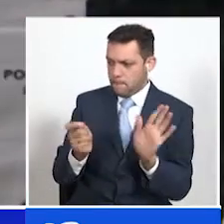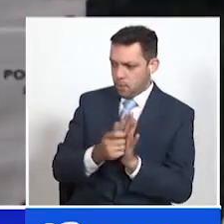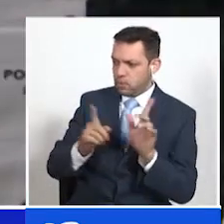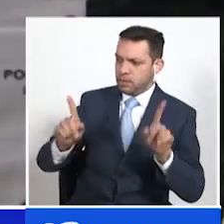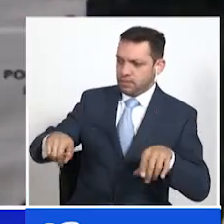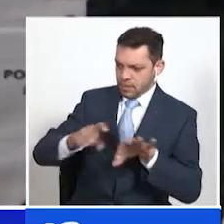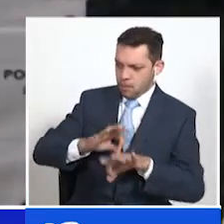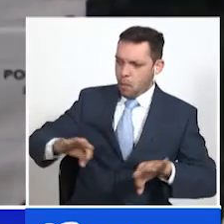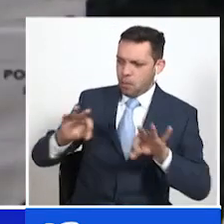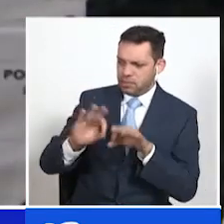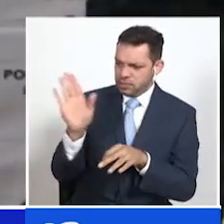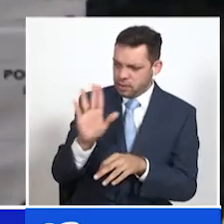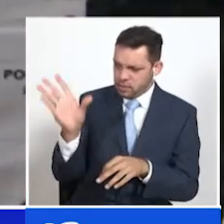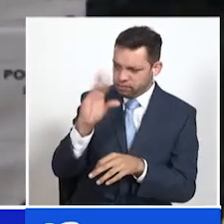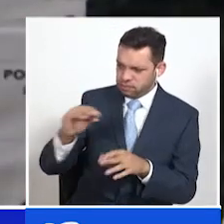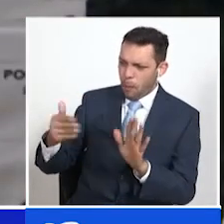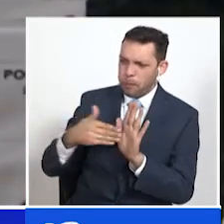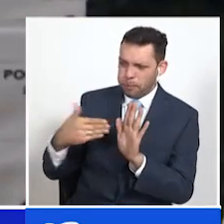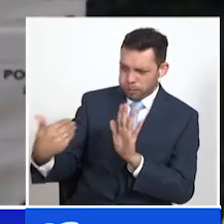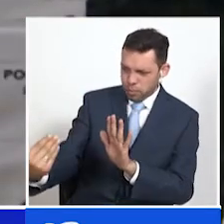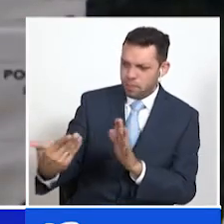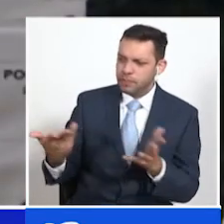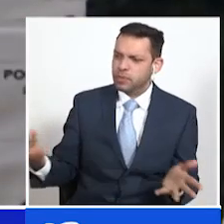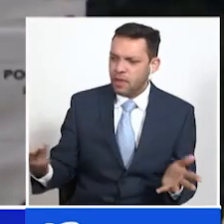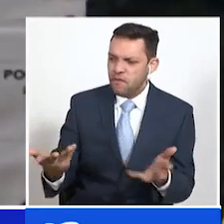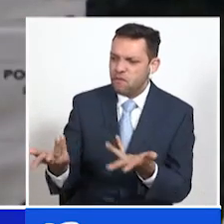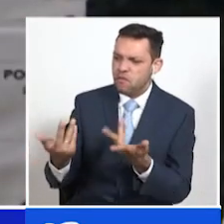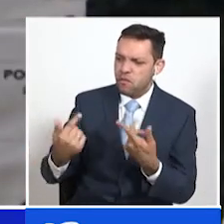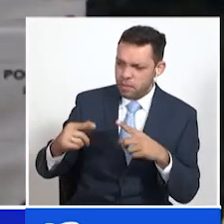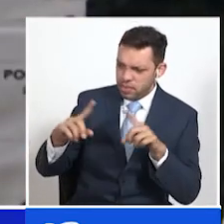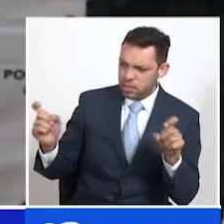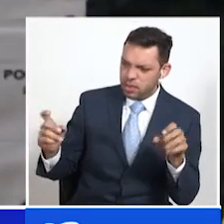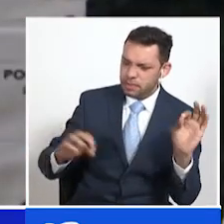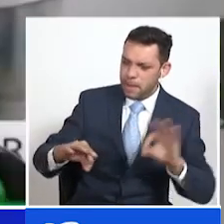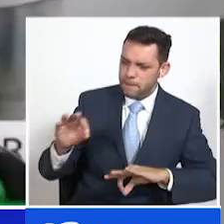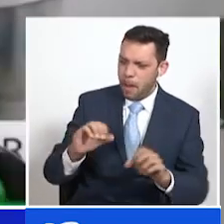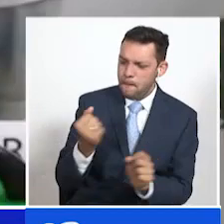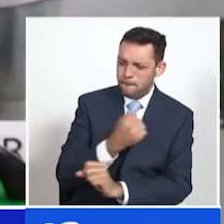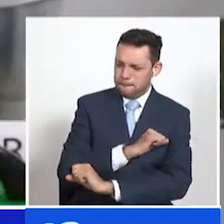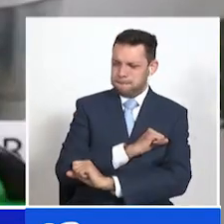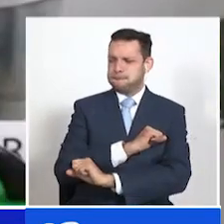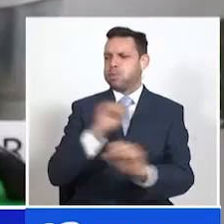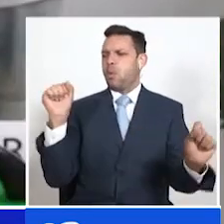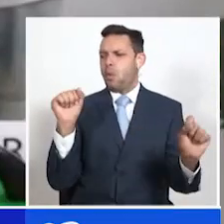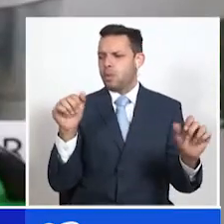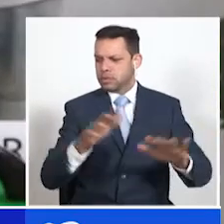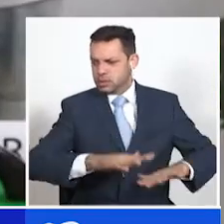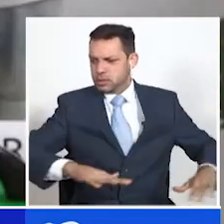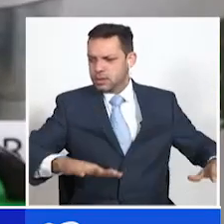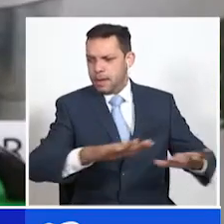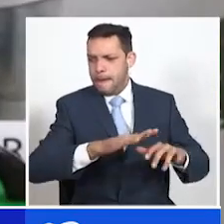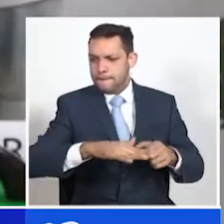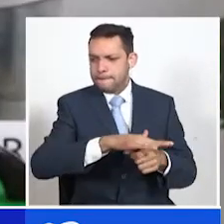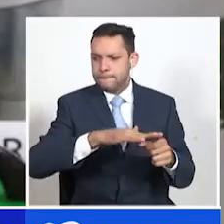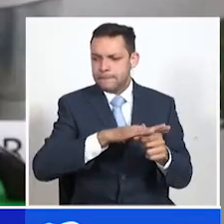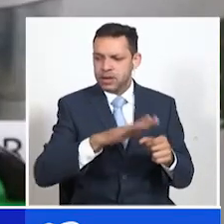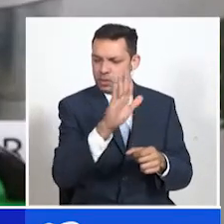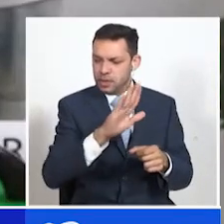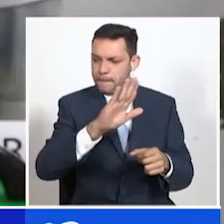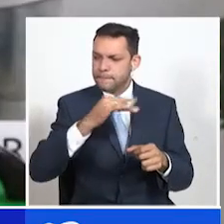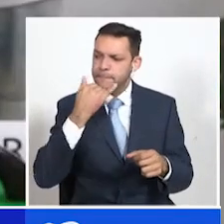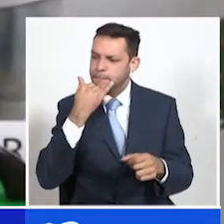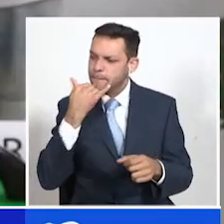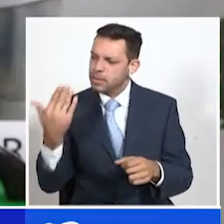en el departamento del Quindío. Y por favor, coméntenos sobre el tema de la explosión que se llevó a cabo en uno de los barrios más cotizados del departamento. Es